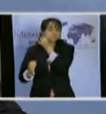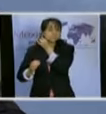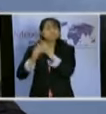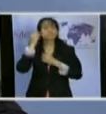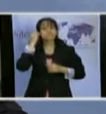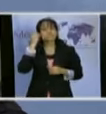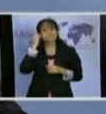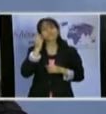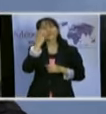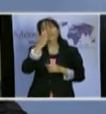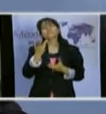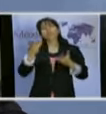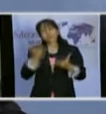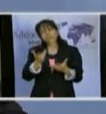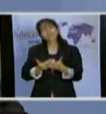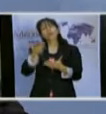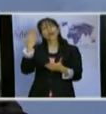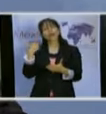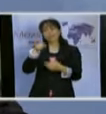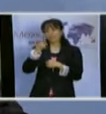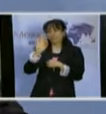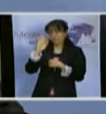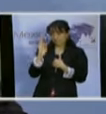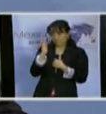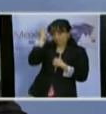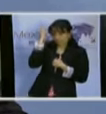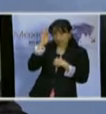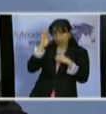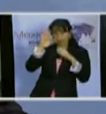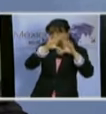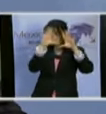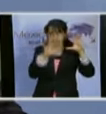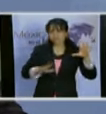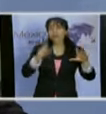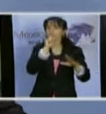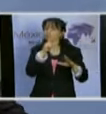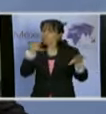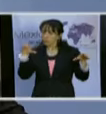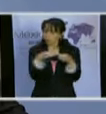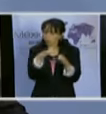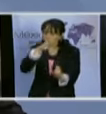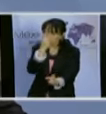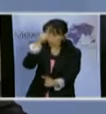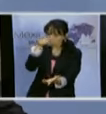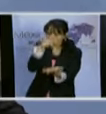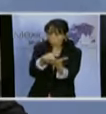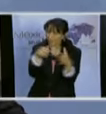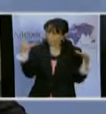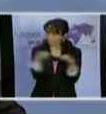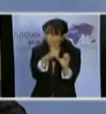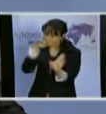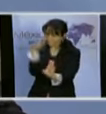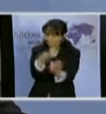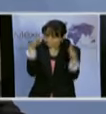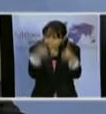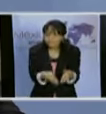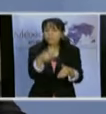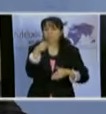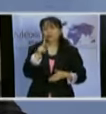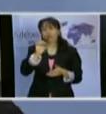los distintos niveles, desde el nivel federal hasta el nivel local. Hoy en día se cuestiona y se intenta revertir eso, entre otras cosas con la creación de la